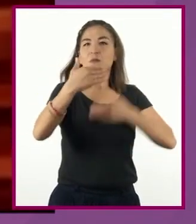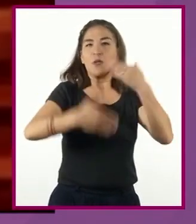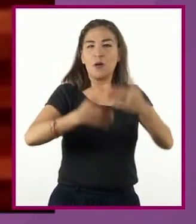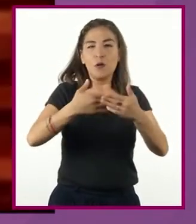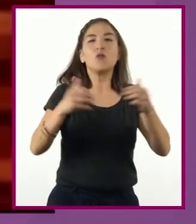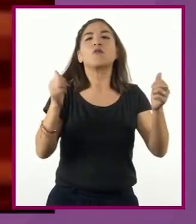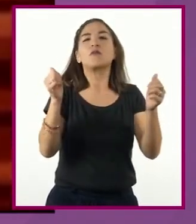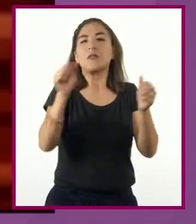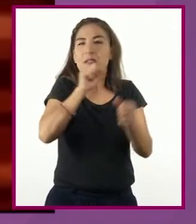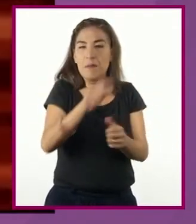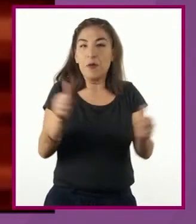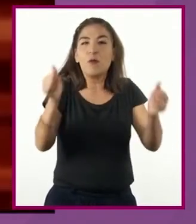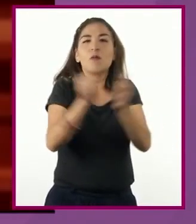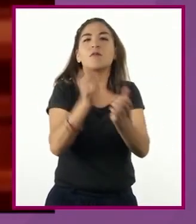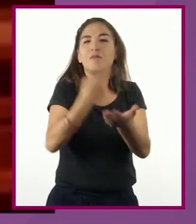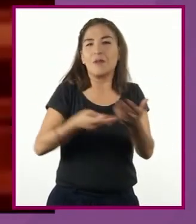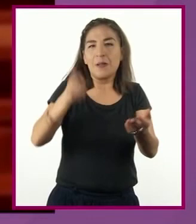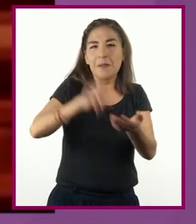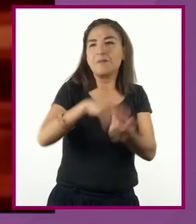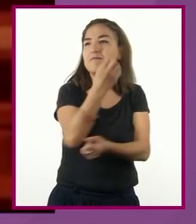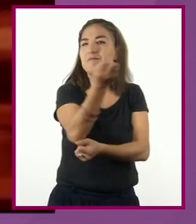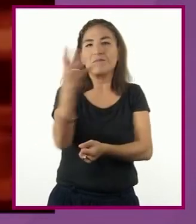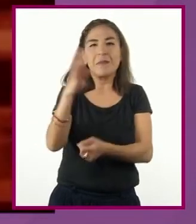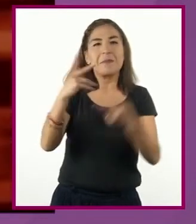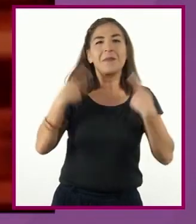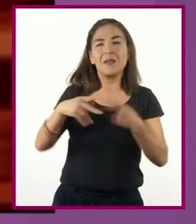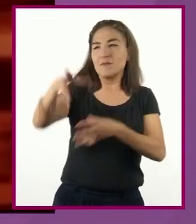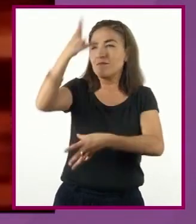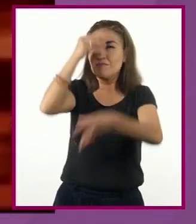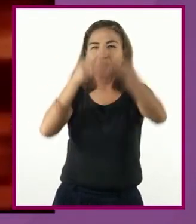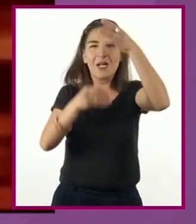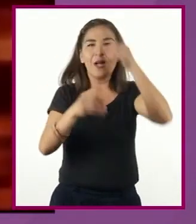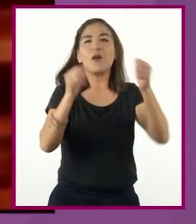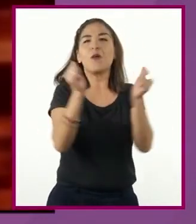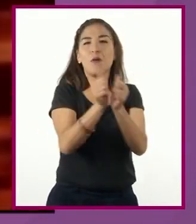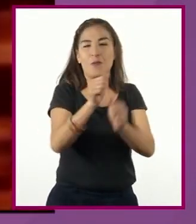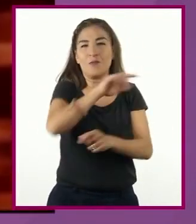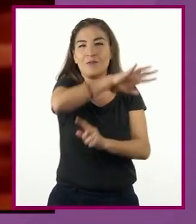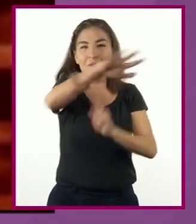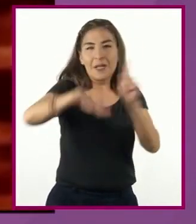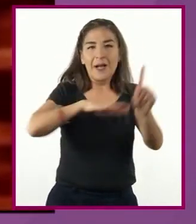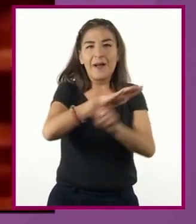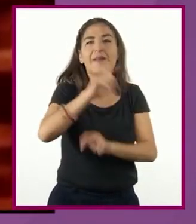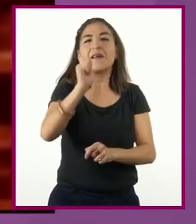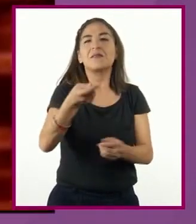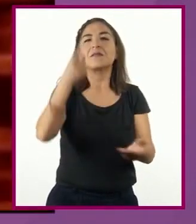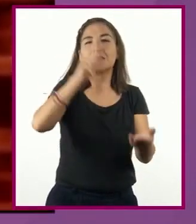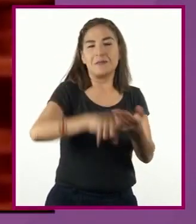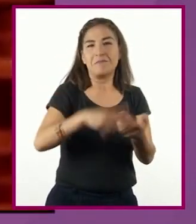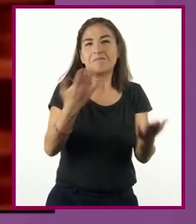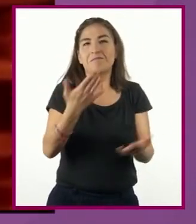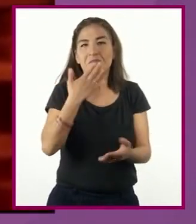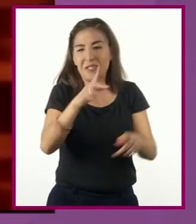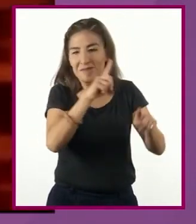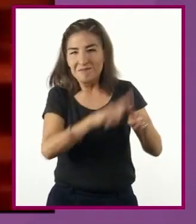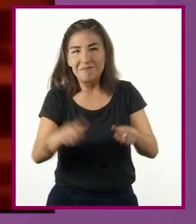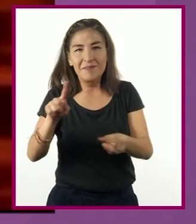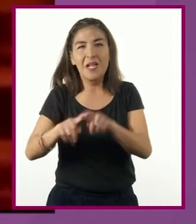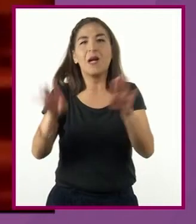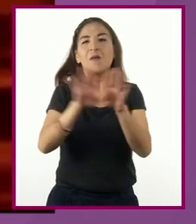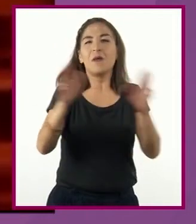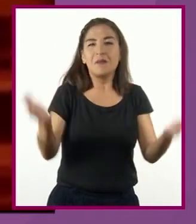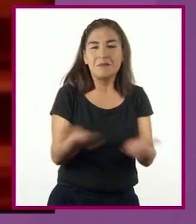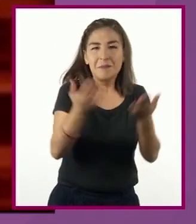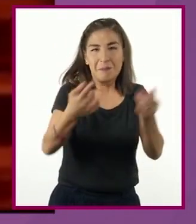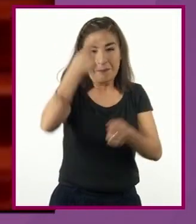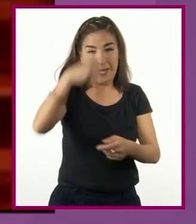base a lo que tenemos a nuestro alrededor. Así las cosas, y lo que tenemos a nuestro alrededor es un ambiente gratificante, un ambiente que promueve